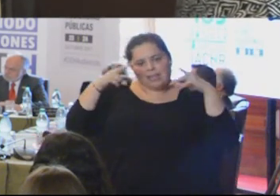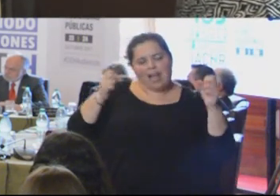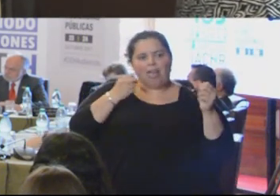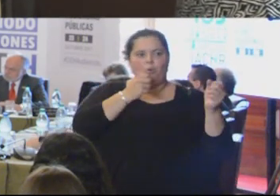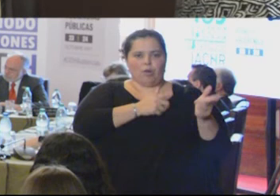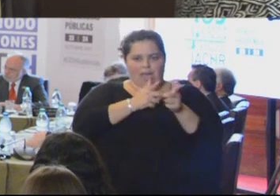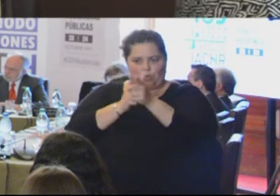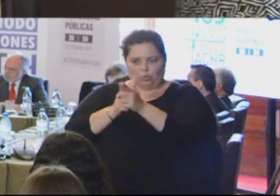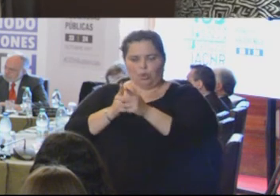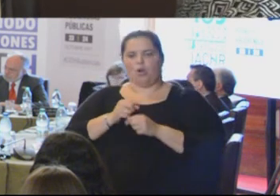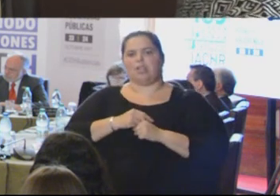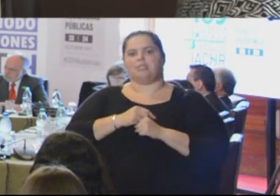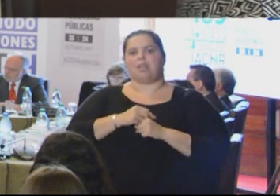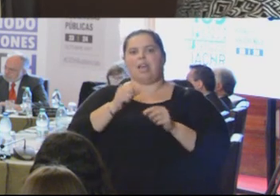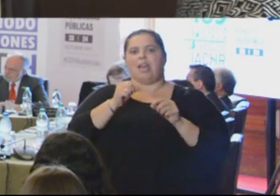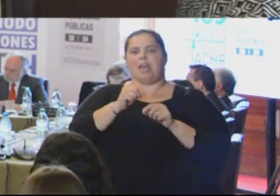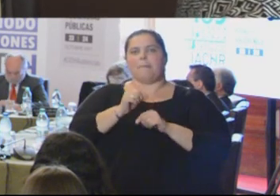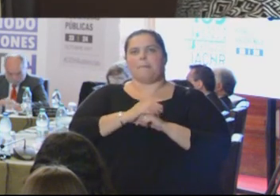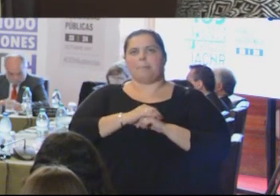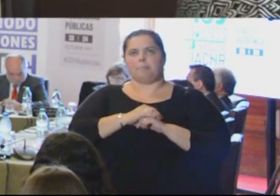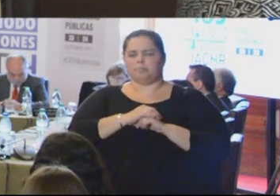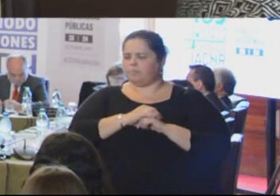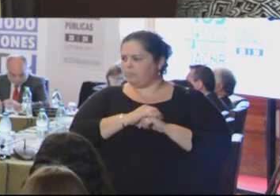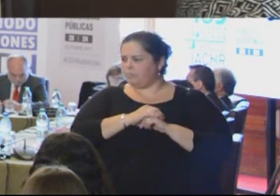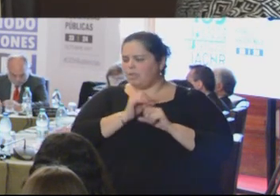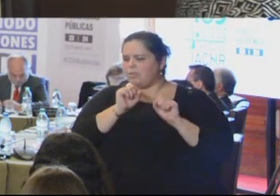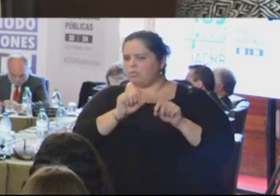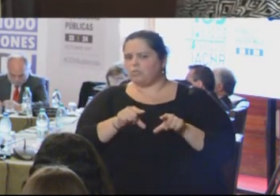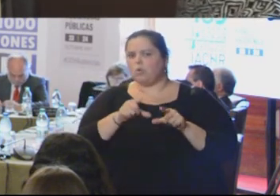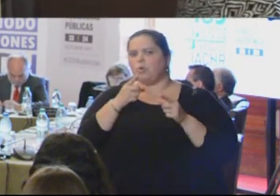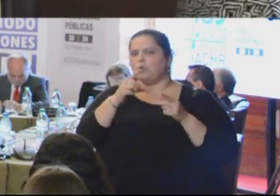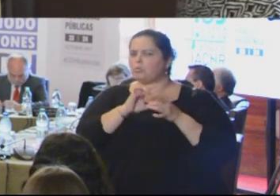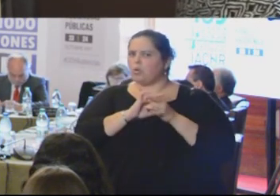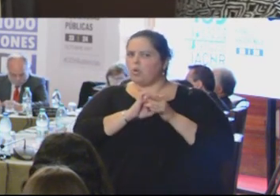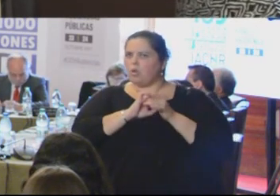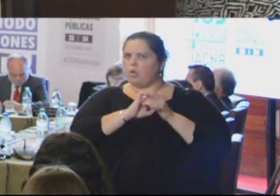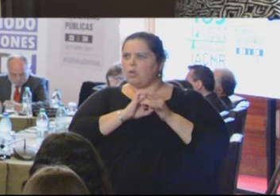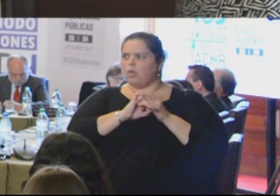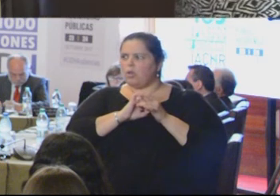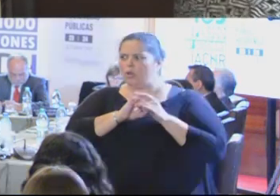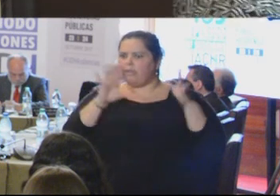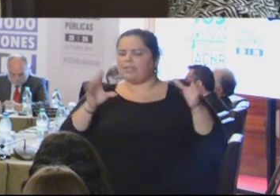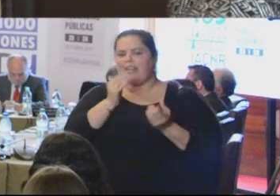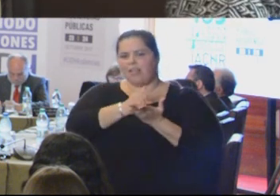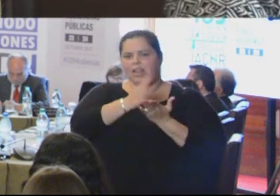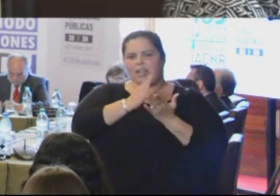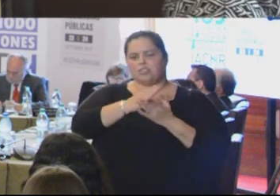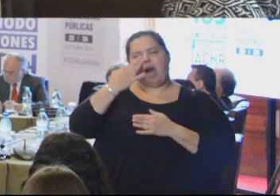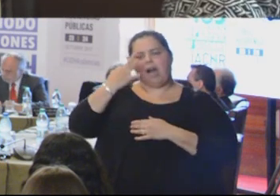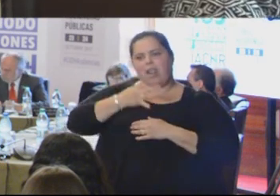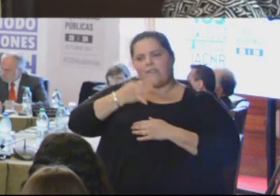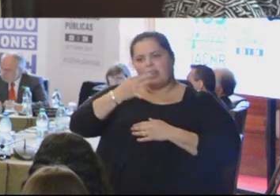el desarrollo de la política de seguridad democrática sus libertades revelan que el derecho a la verdad y el esclarecimiento histórico